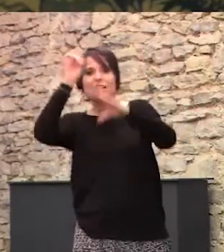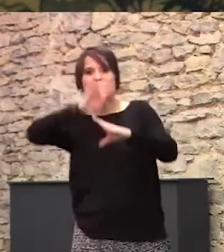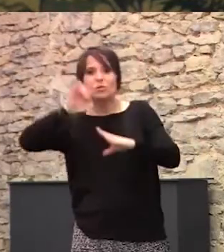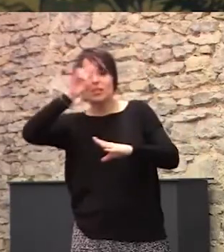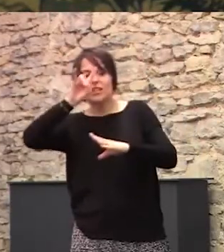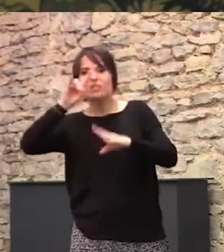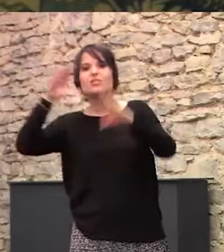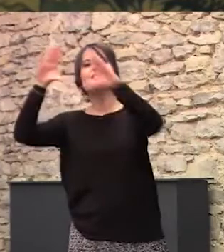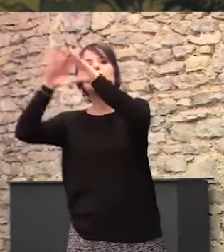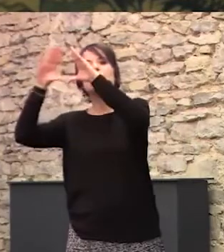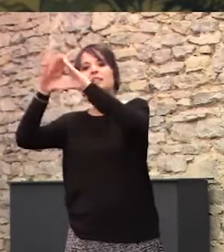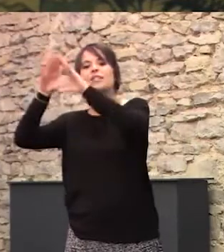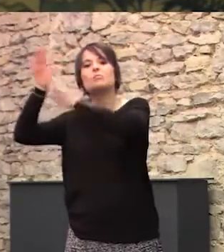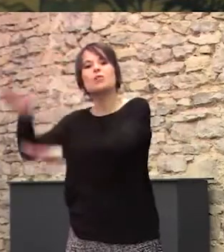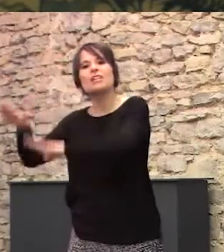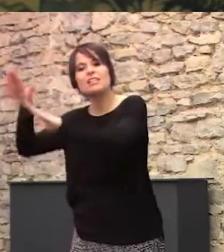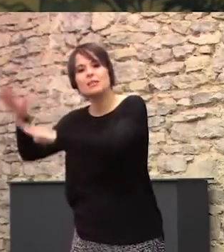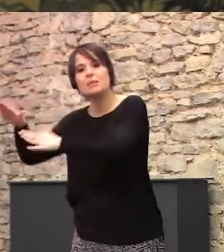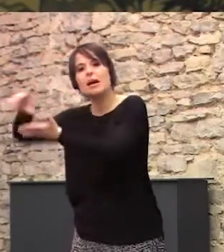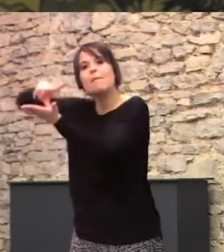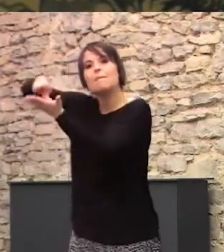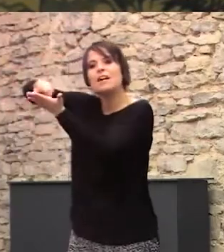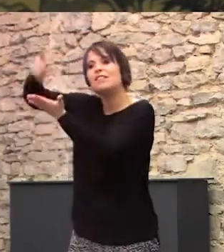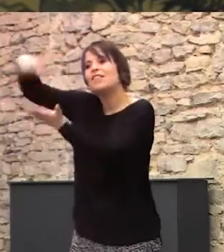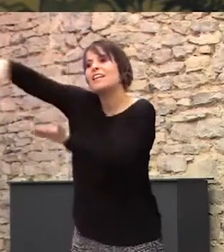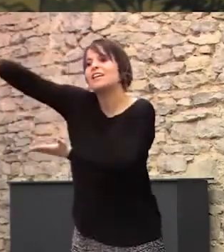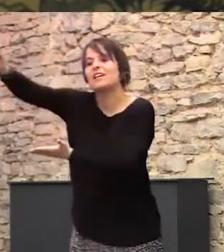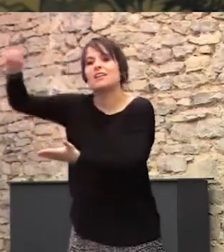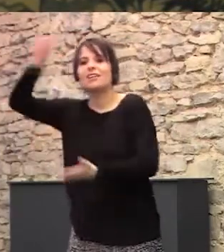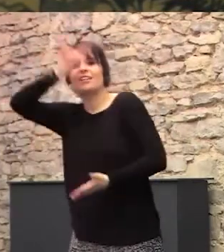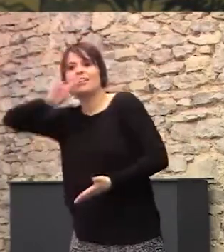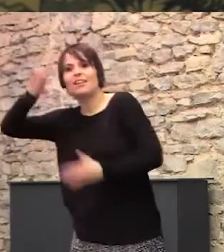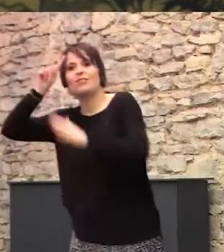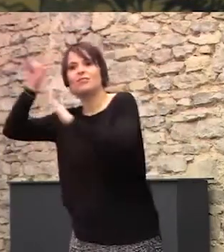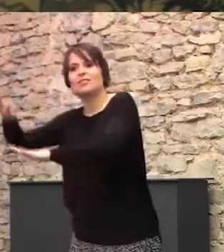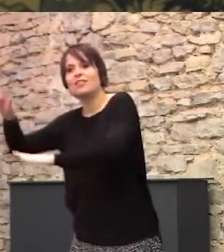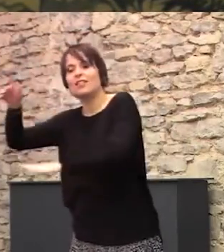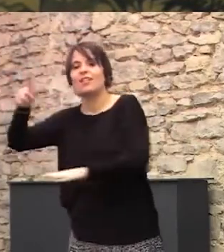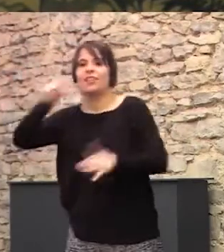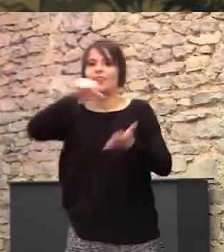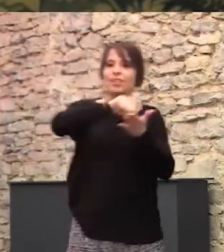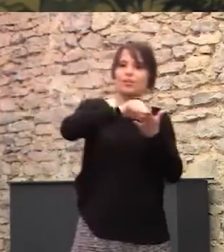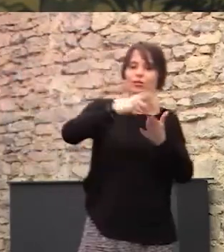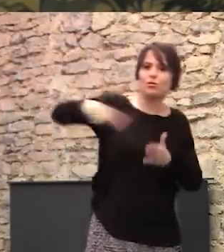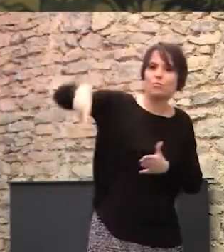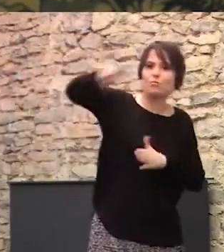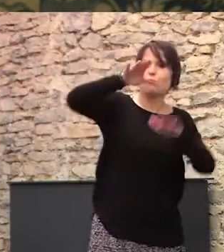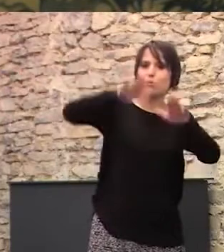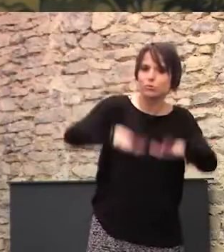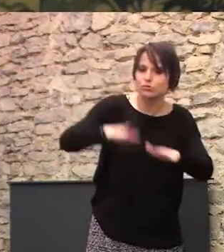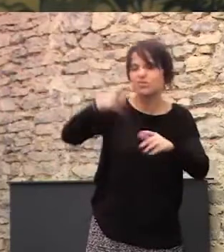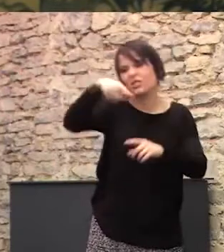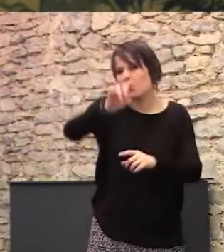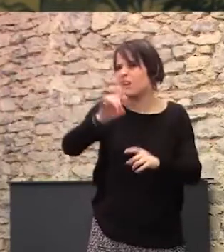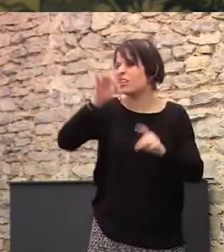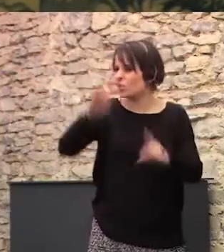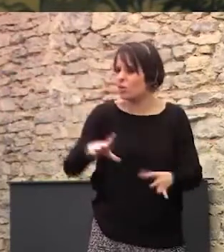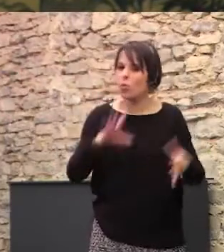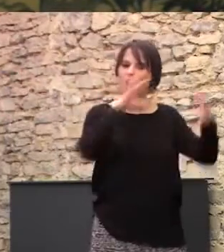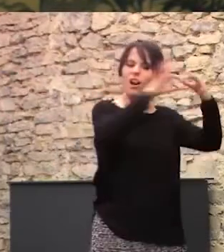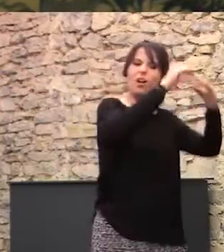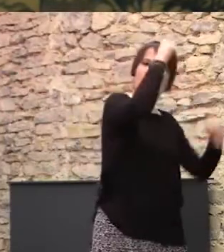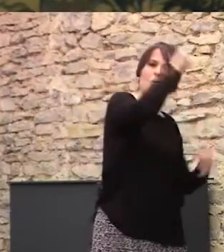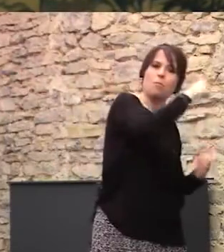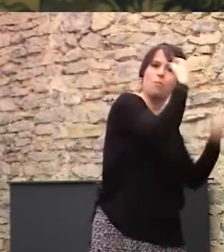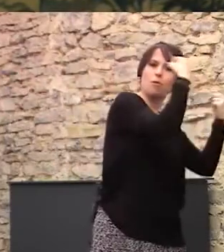mundo islámico. La periferia somos nosotras, el centro vosotras. Entonces, estamos replicando la misma relación de